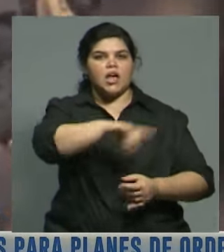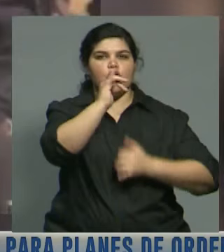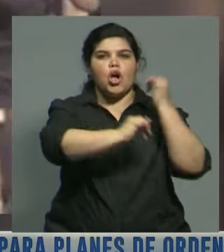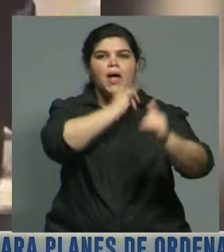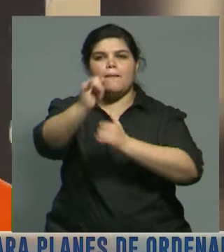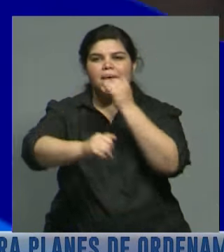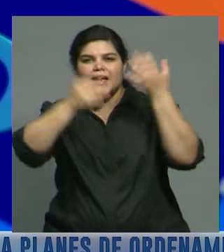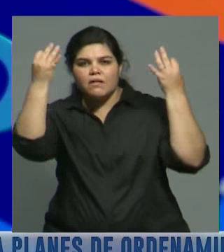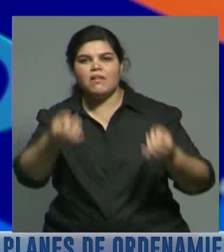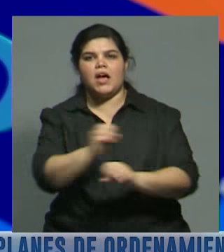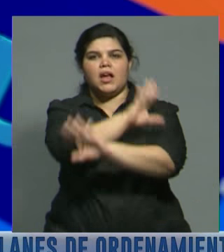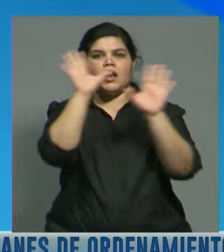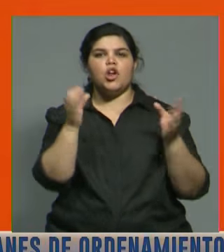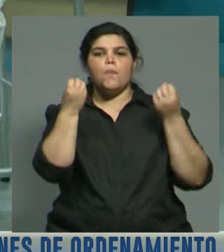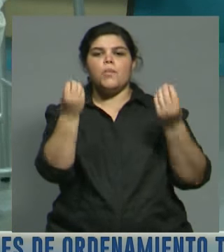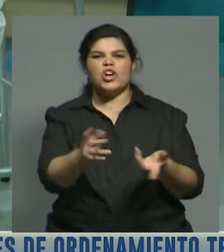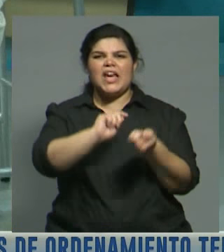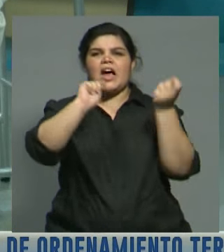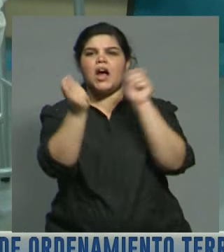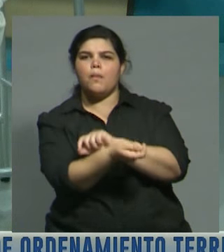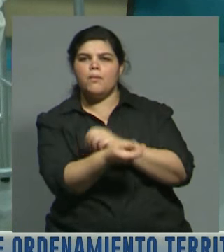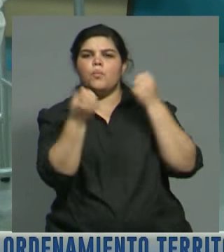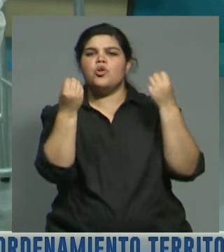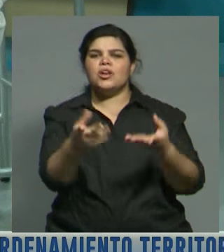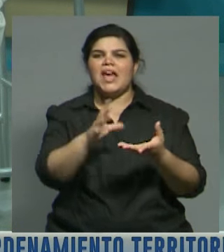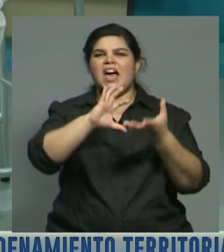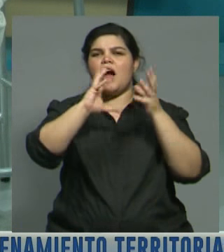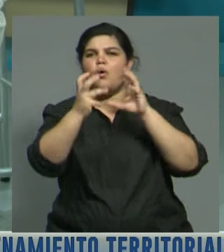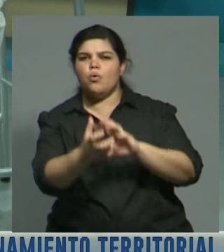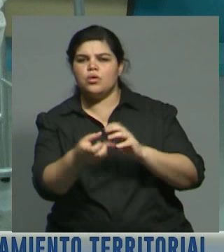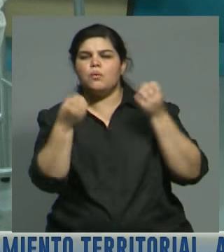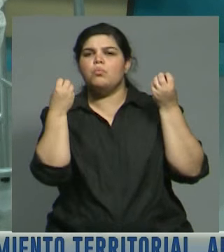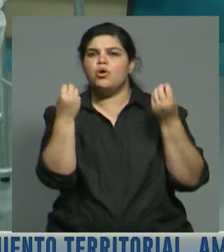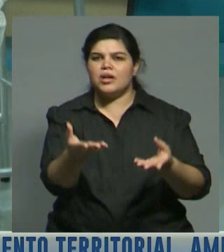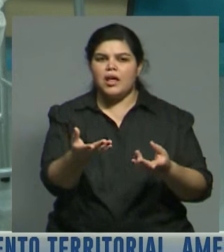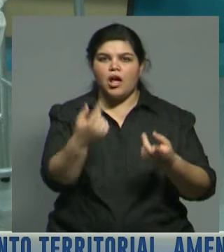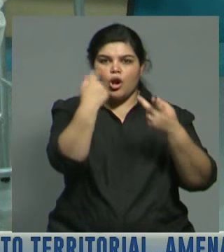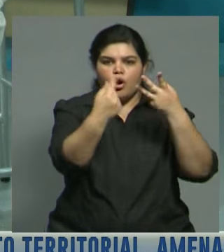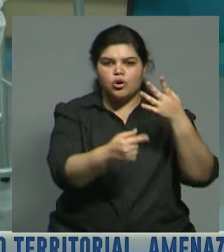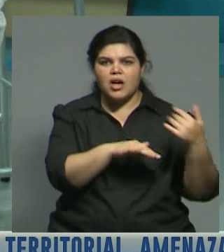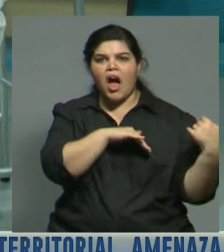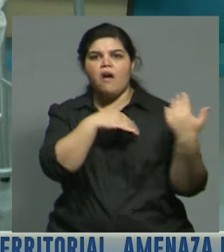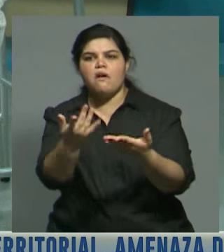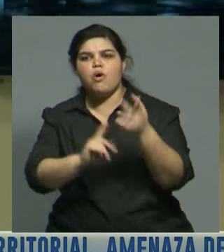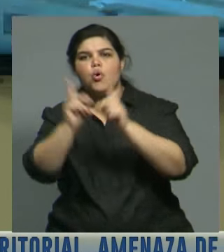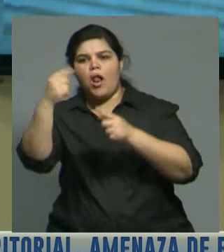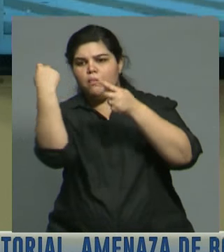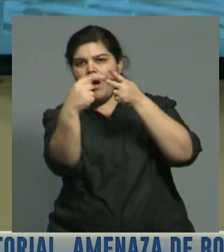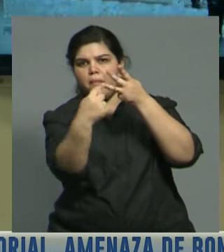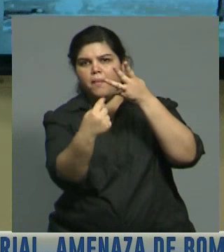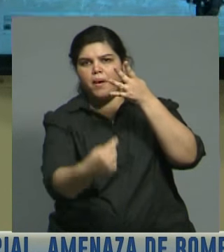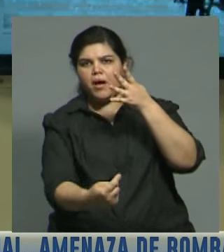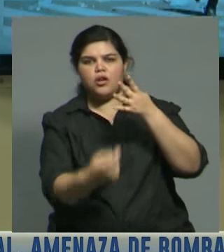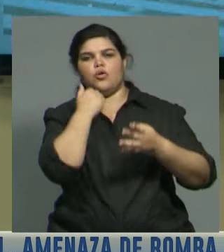pasando, cuáles son las reformas, qué son exactamente los problemas y los beneficios que puede llegar a traer cada una de las cosas, tratando de dejar un poco de lado